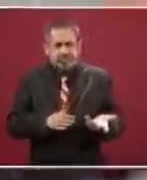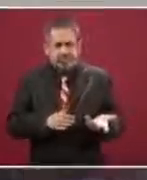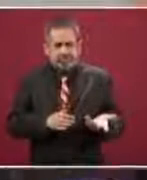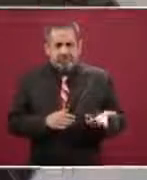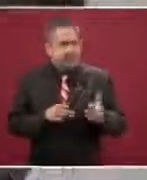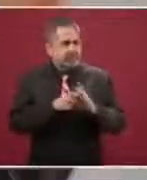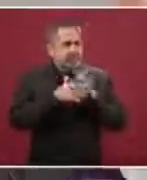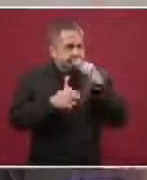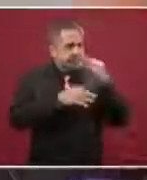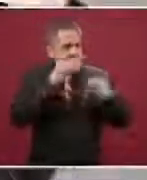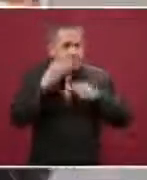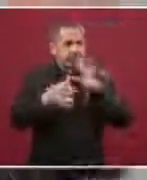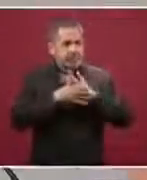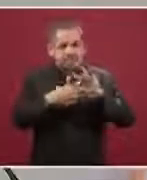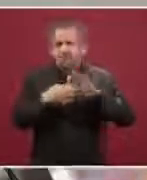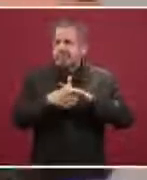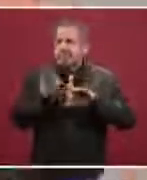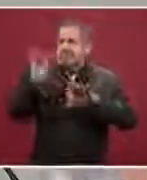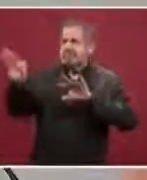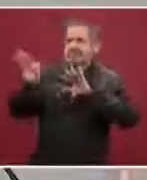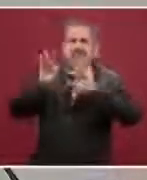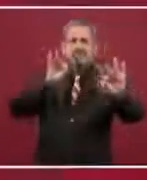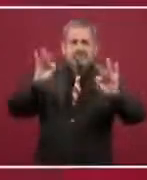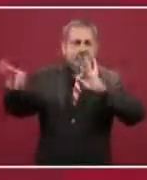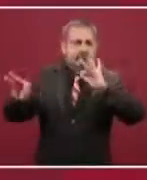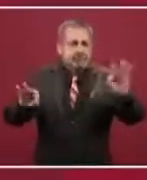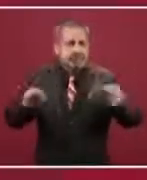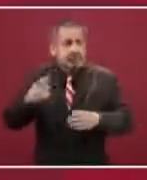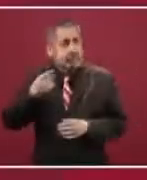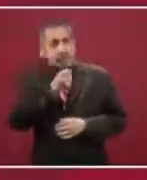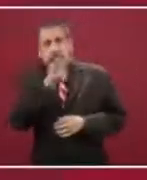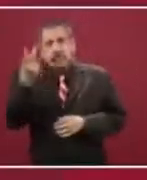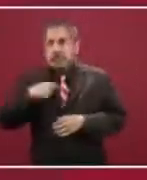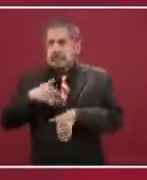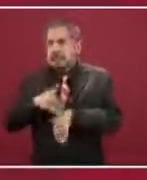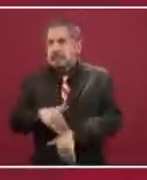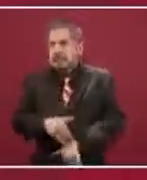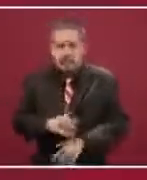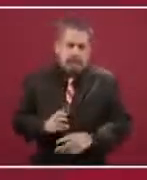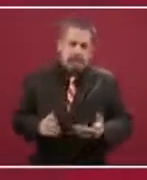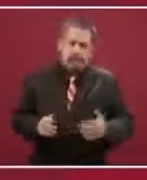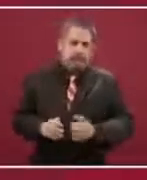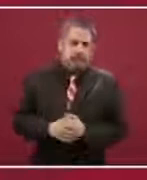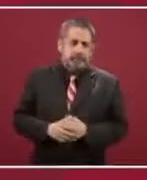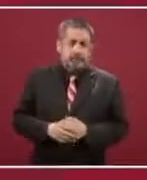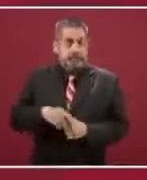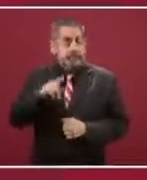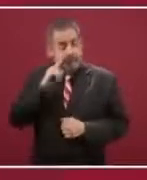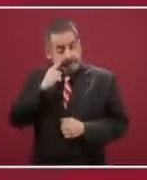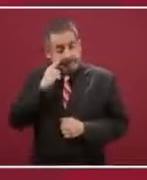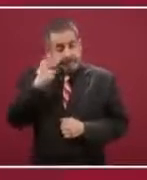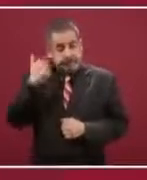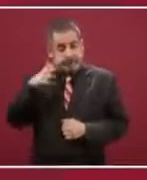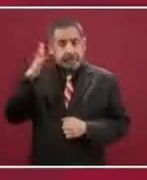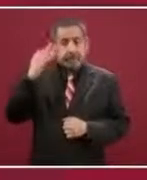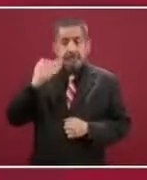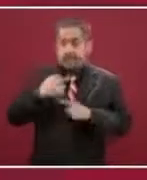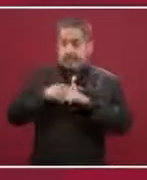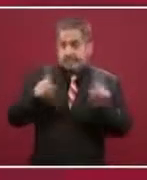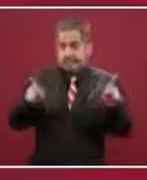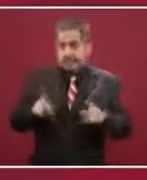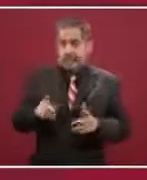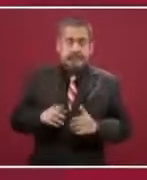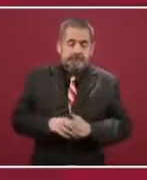los medios estaban a todo lo que daba Y en aquel entonces era distinto, por